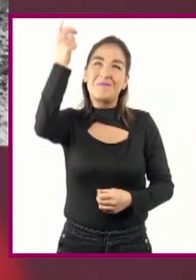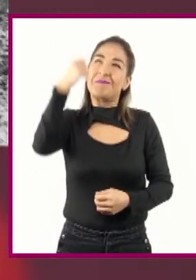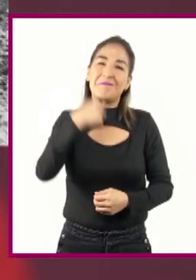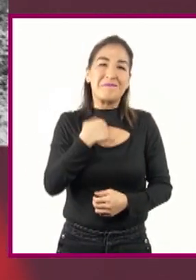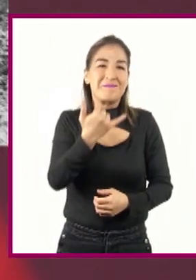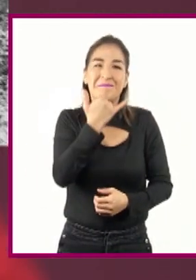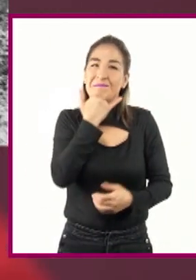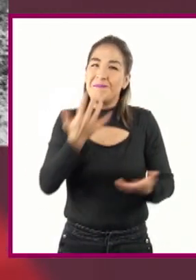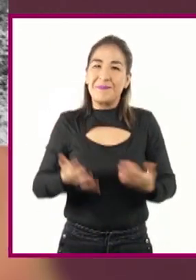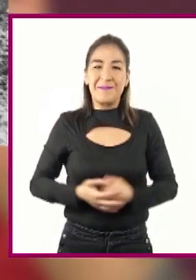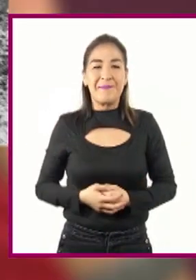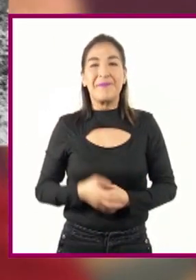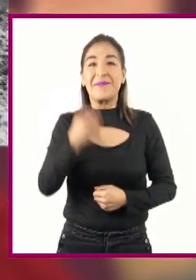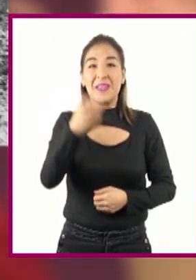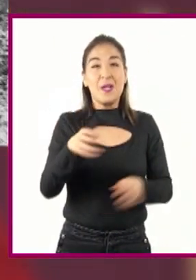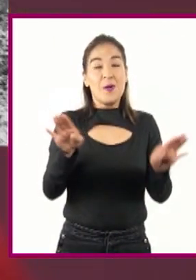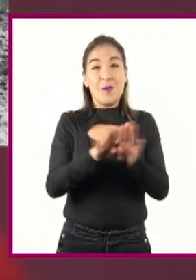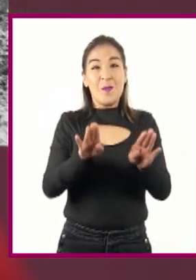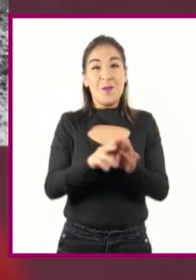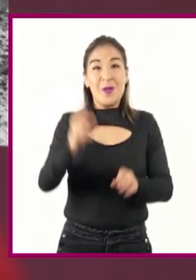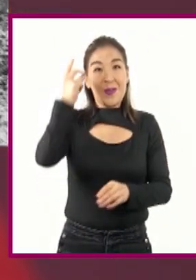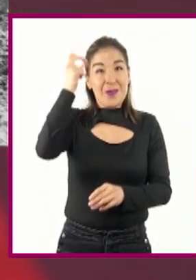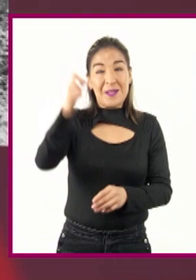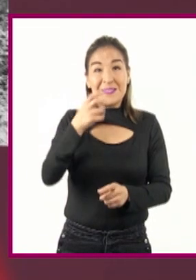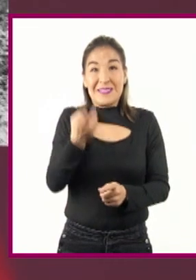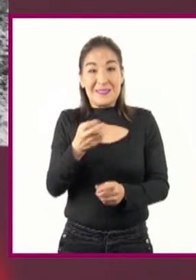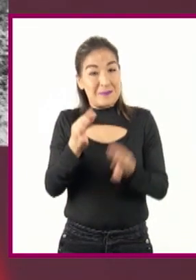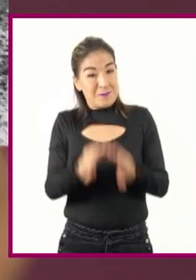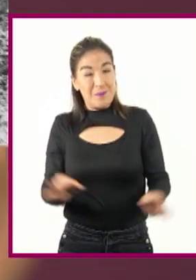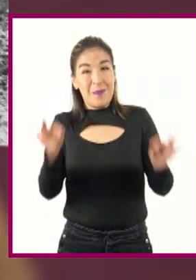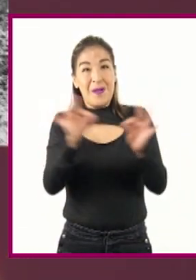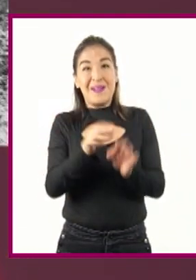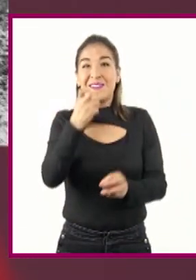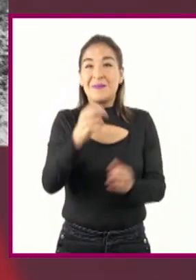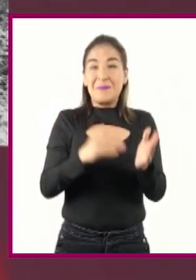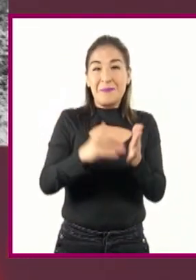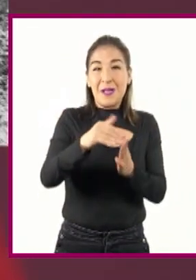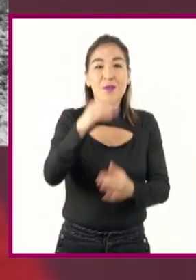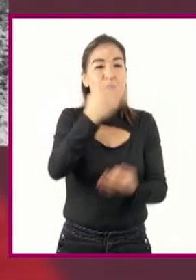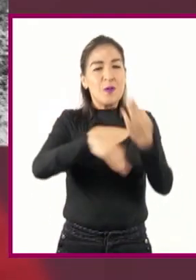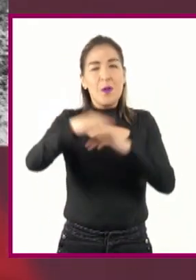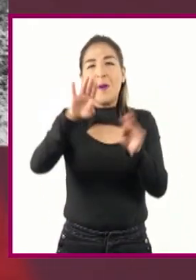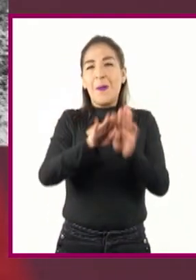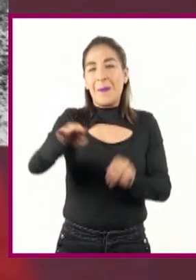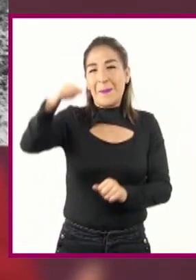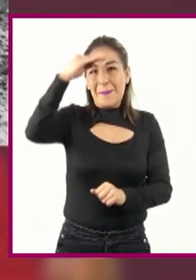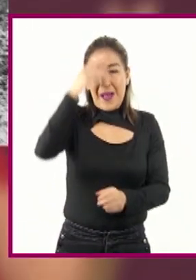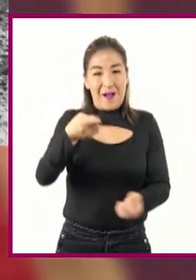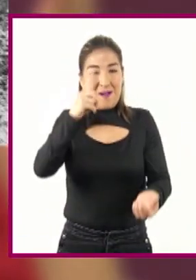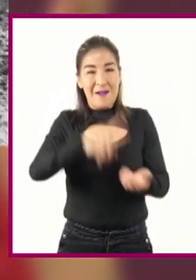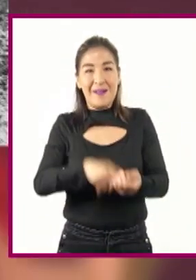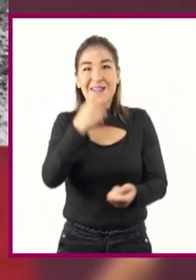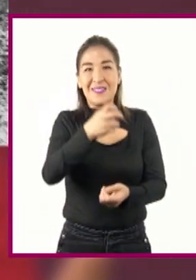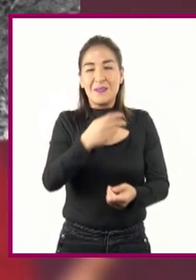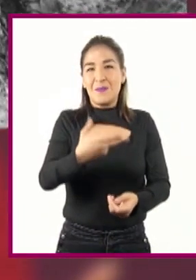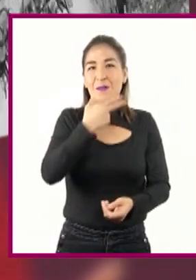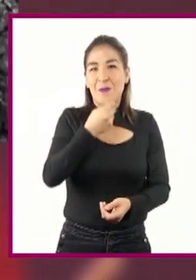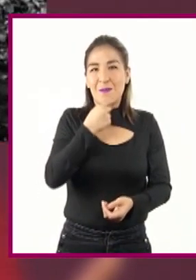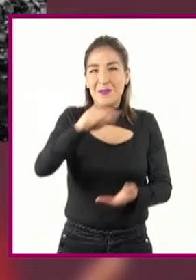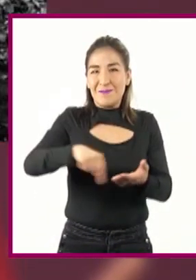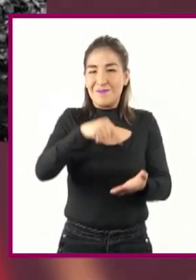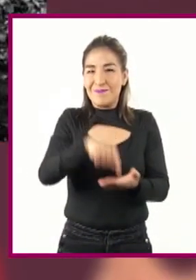perdone. No es algo que ocupe ni uno entre 1.000.000 de todos los pensamientos que habitan en la mente de los hombres de